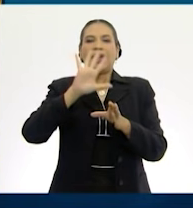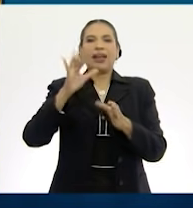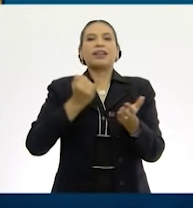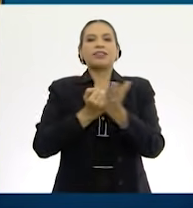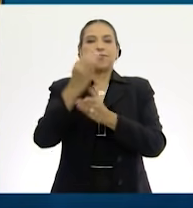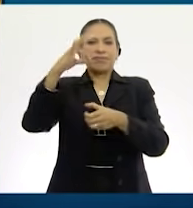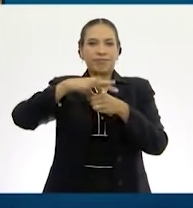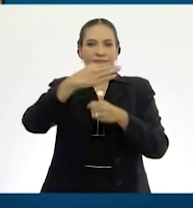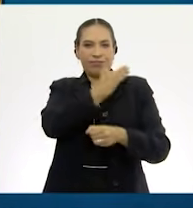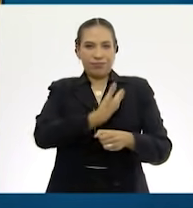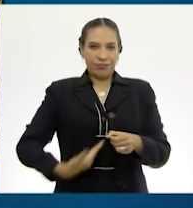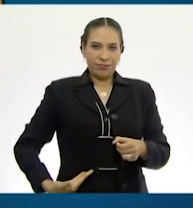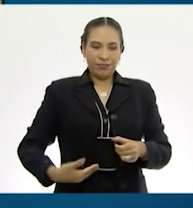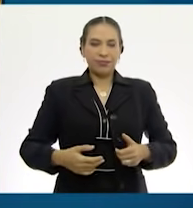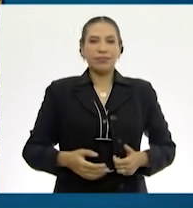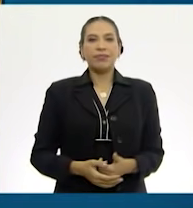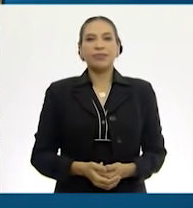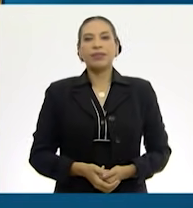presidente.